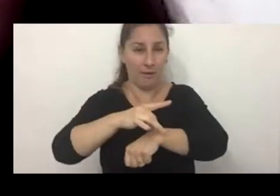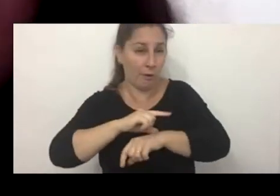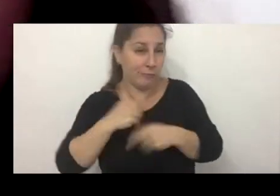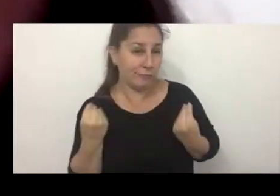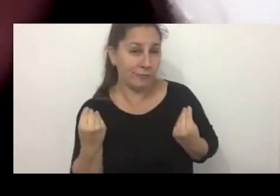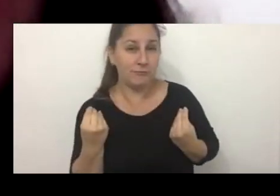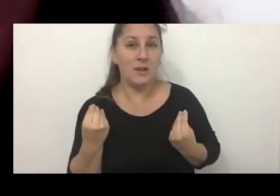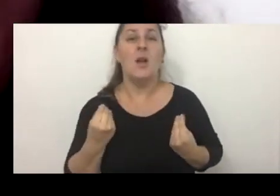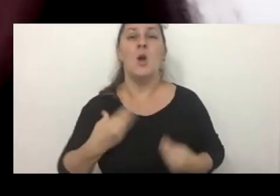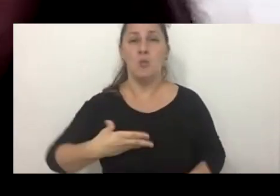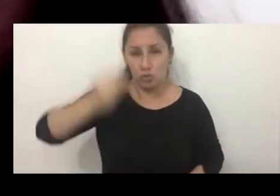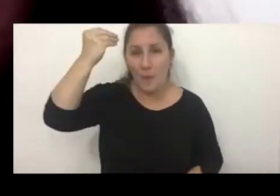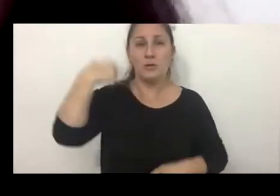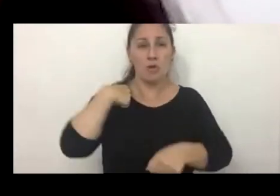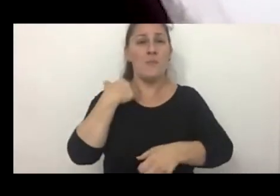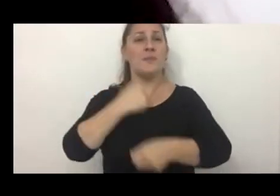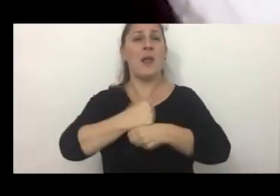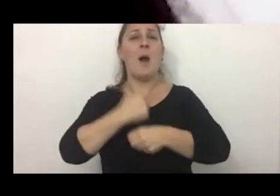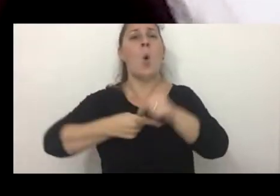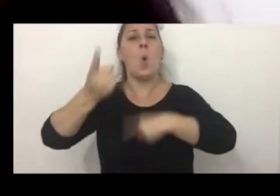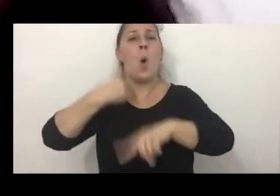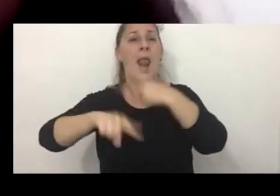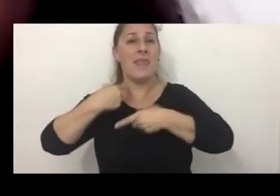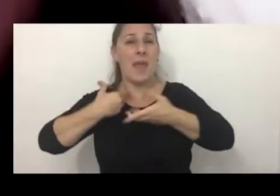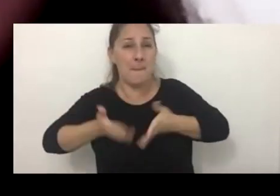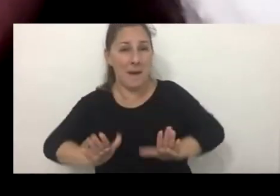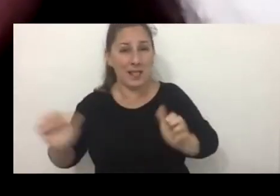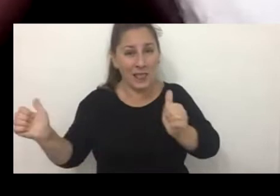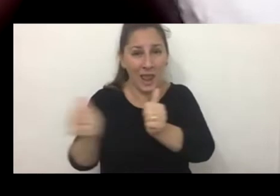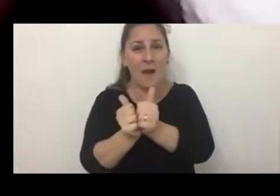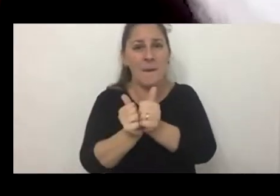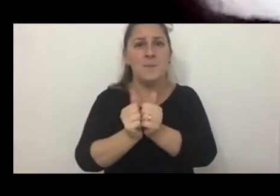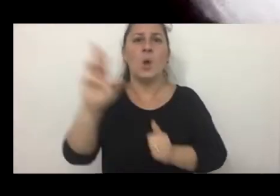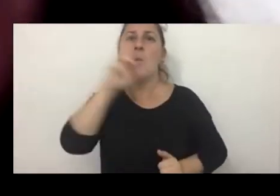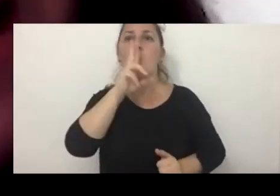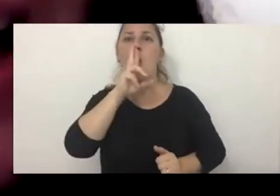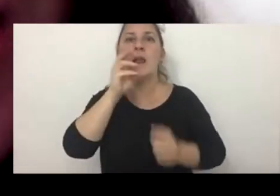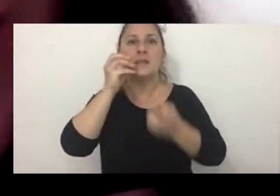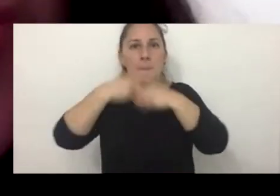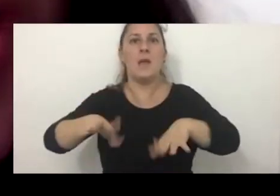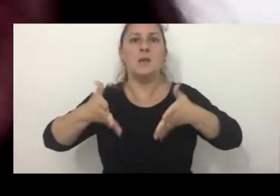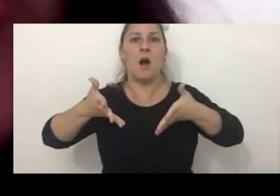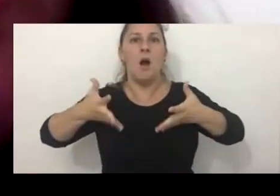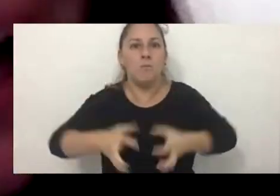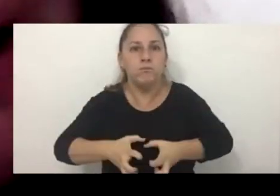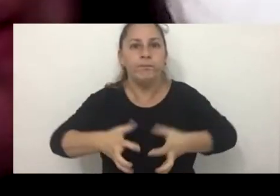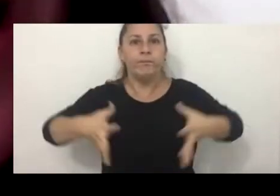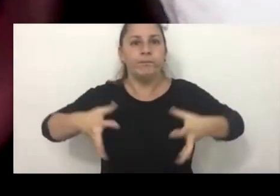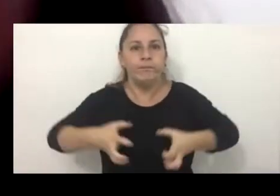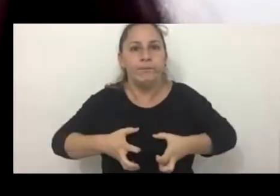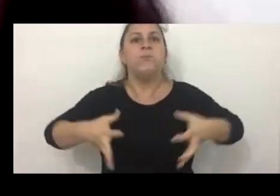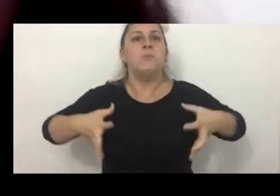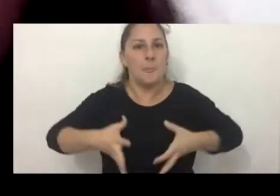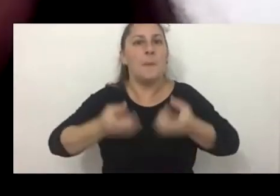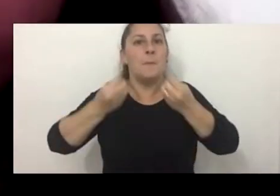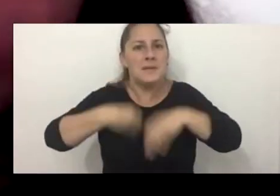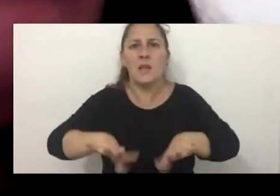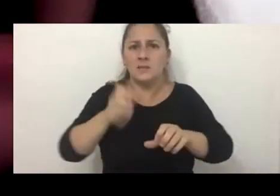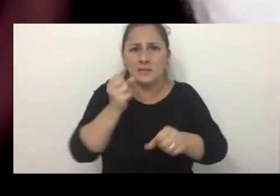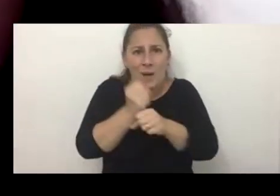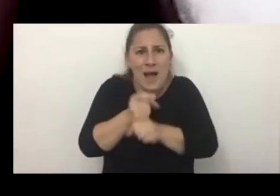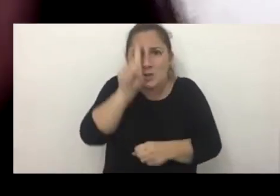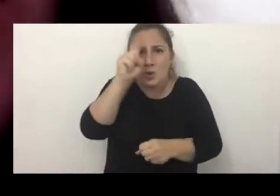las mujeres necesitan lo mismo, porque es imposible saber el resultado de las prácticas y porque hay que ser muy cuidadoso con lo que